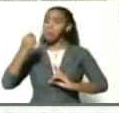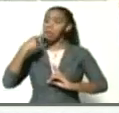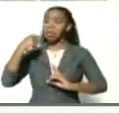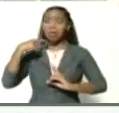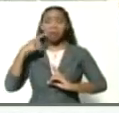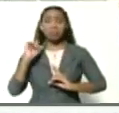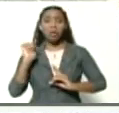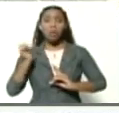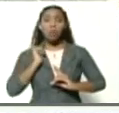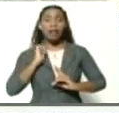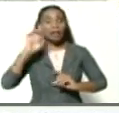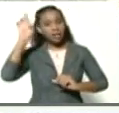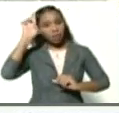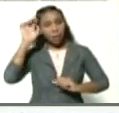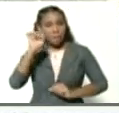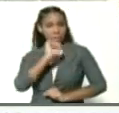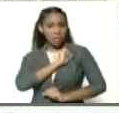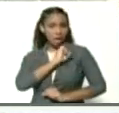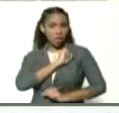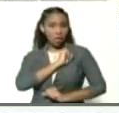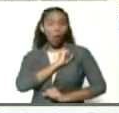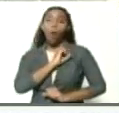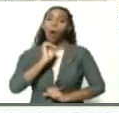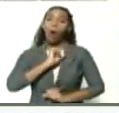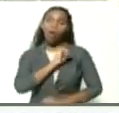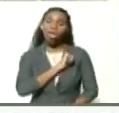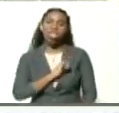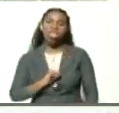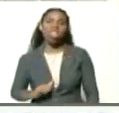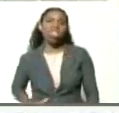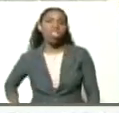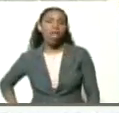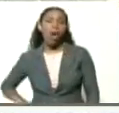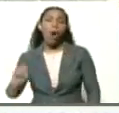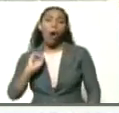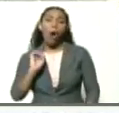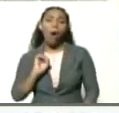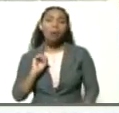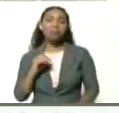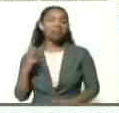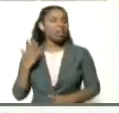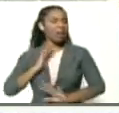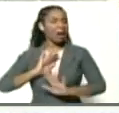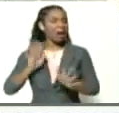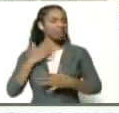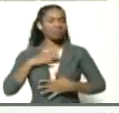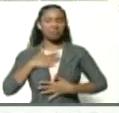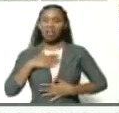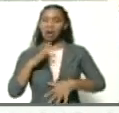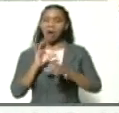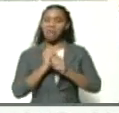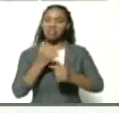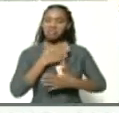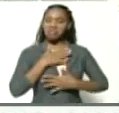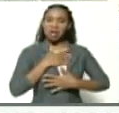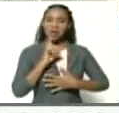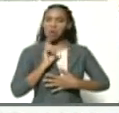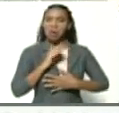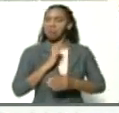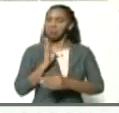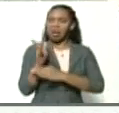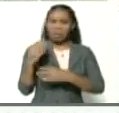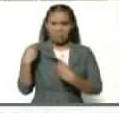cualquier razón, sea miedo o flojera o sobreconfianza, no quiere ir al CDI,